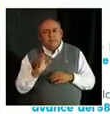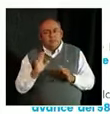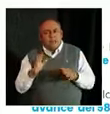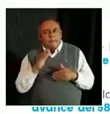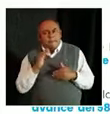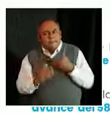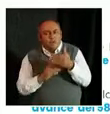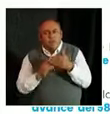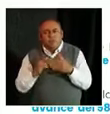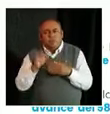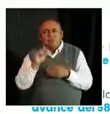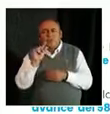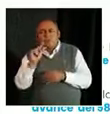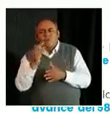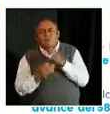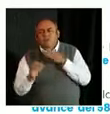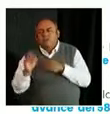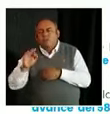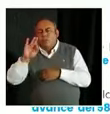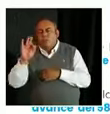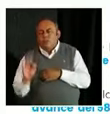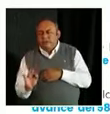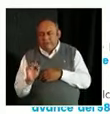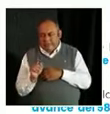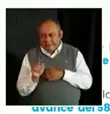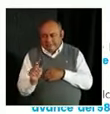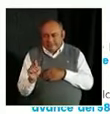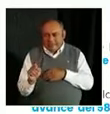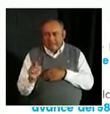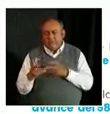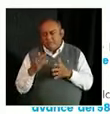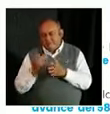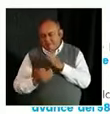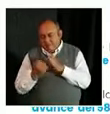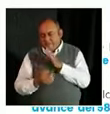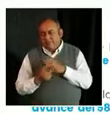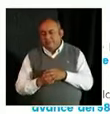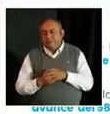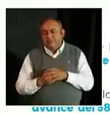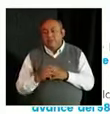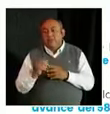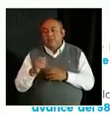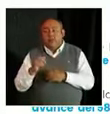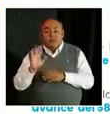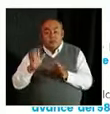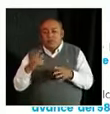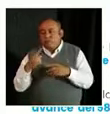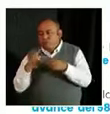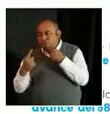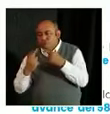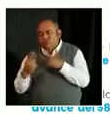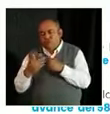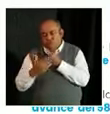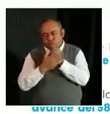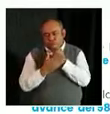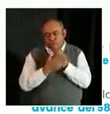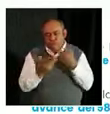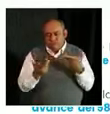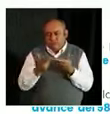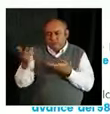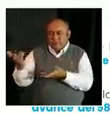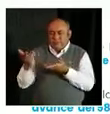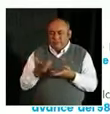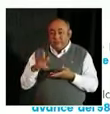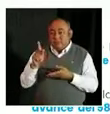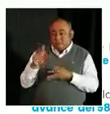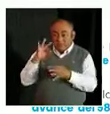se refiere a predios que se tienen que adquirir y que se está en negociación sin ningún problema, pero todavía no se